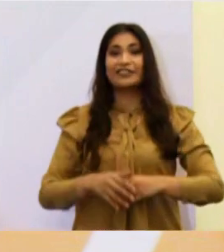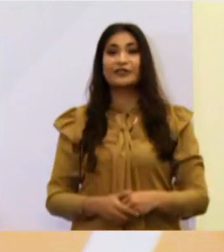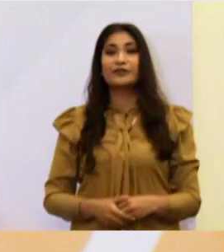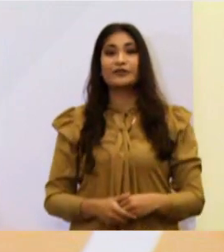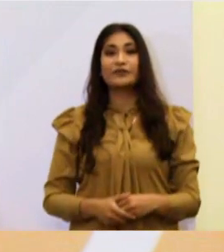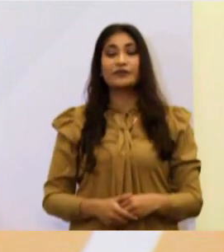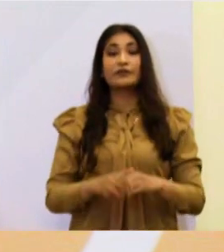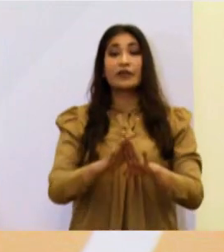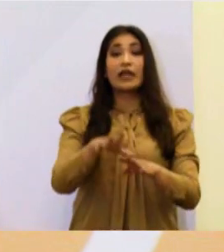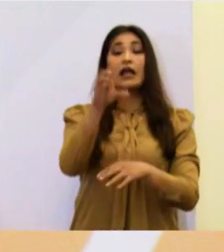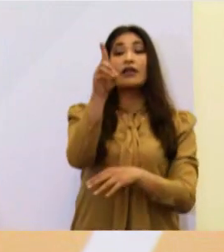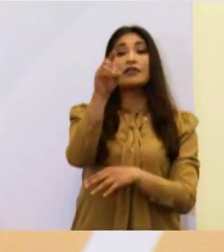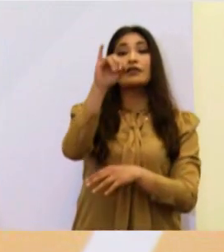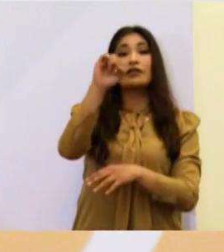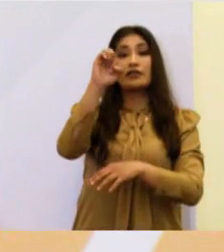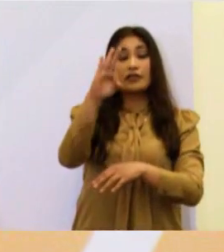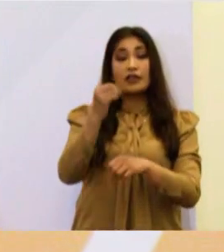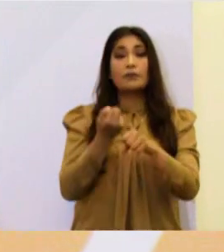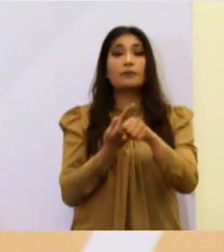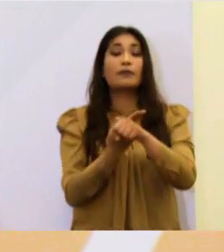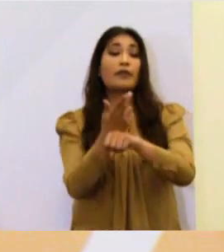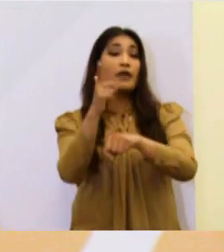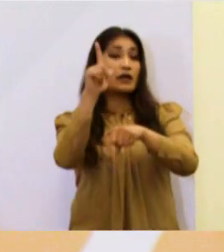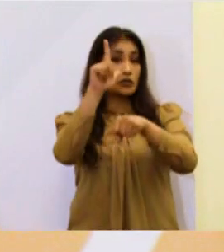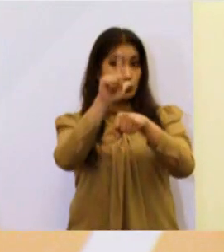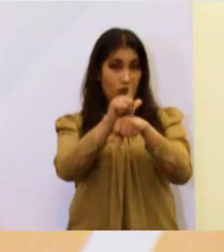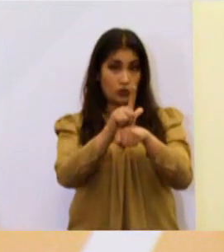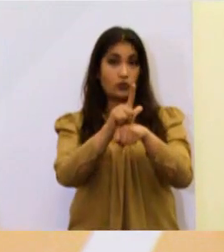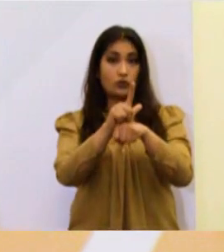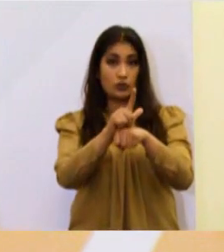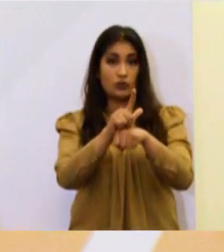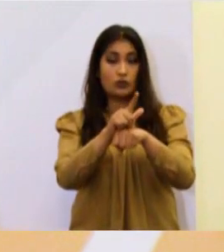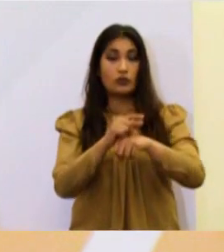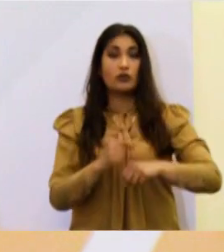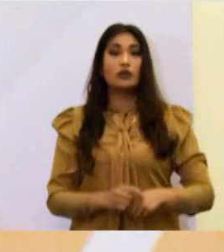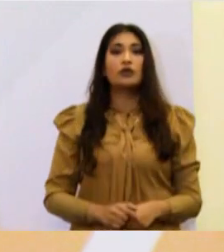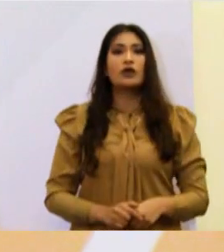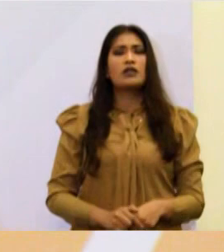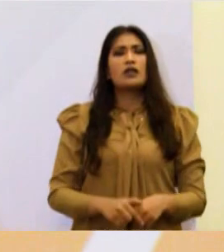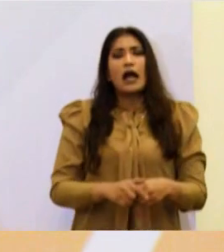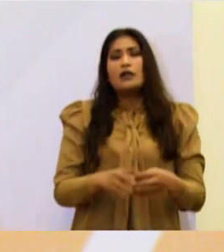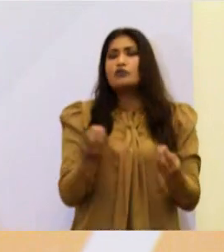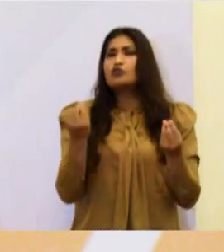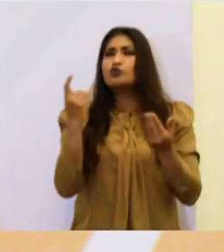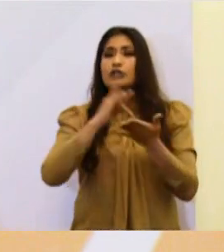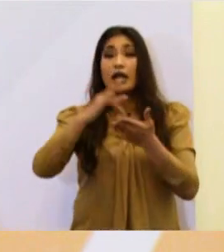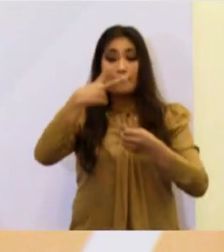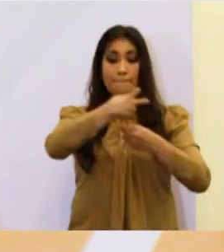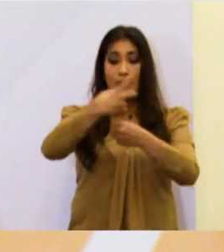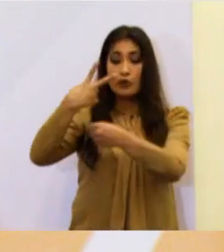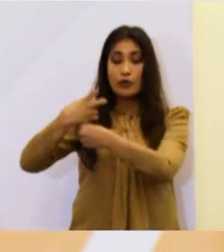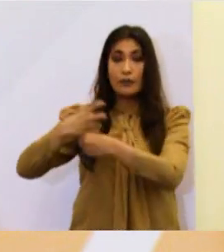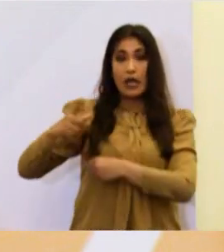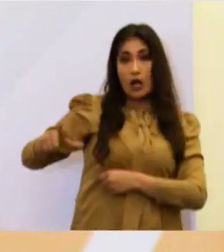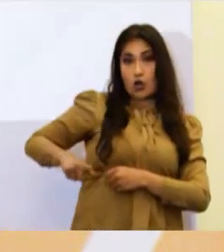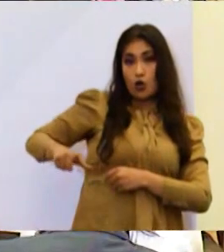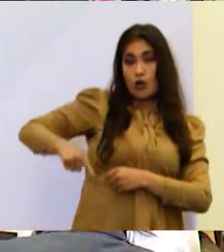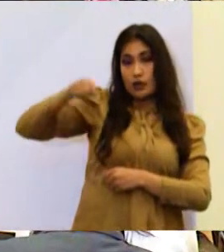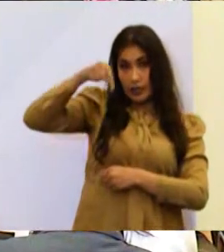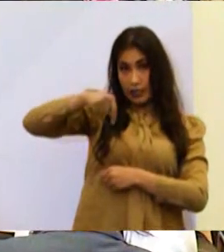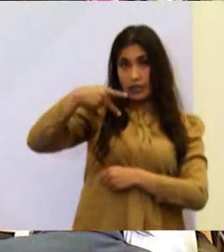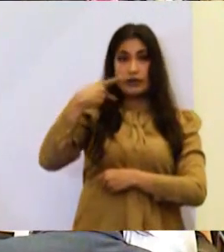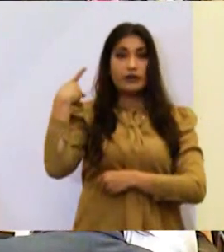A nombre del Sistema Nacional para el Desarrollo Integral de las Familias, agradezco la invitación del gobernador de Puebla, Sergio Salomón Céspedes,